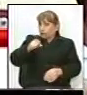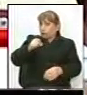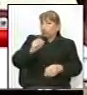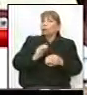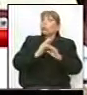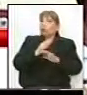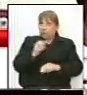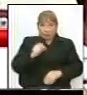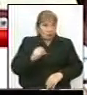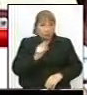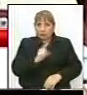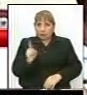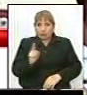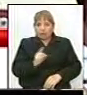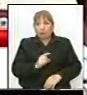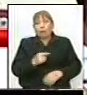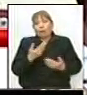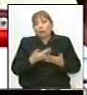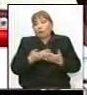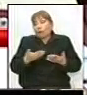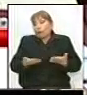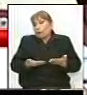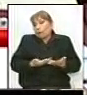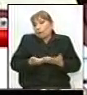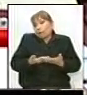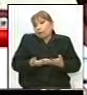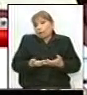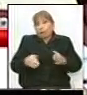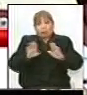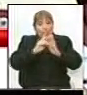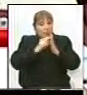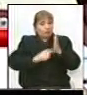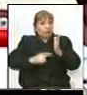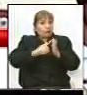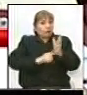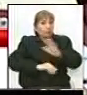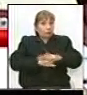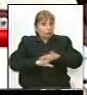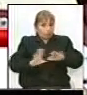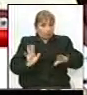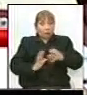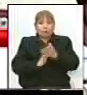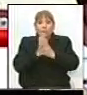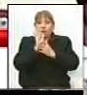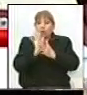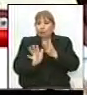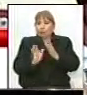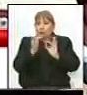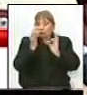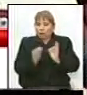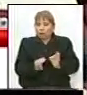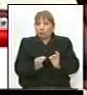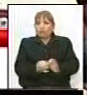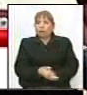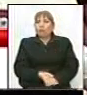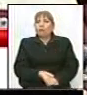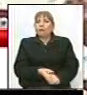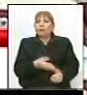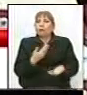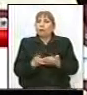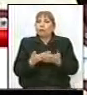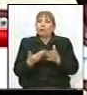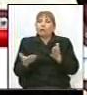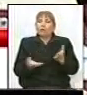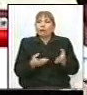o no alguna medida que pueda neutralizar o que pueda abordar de manera eficaz esos supuestos